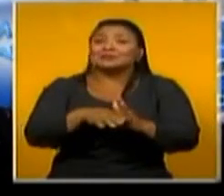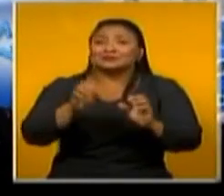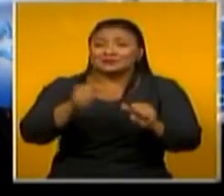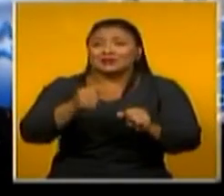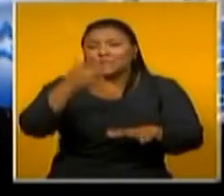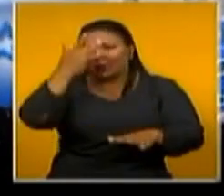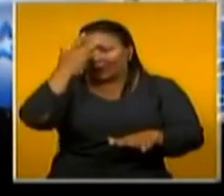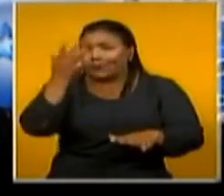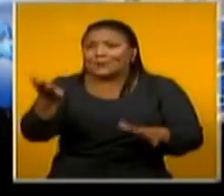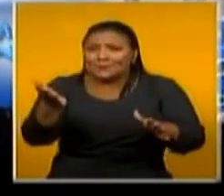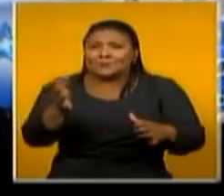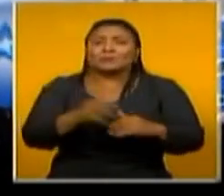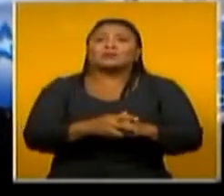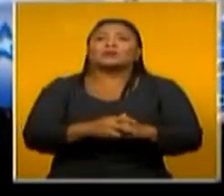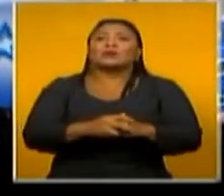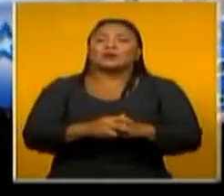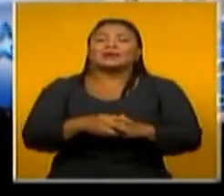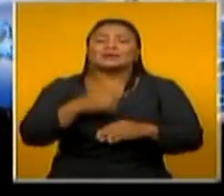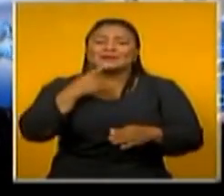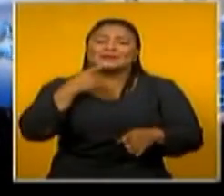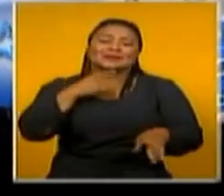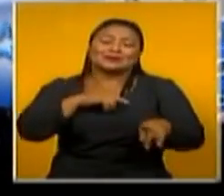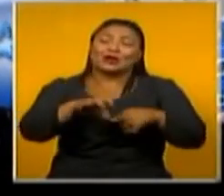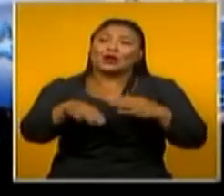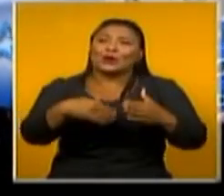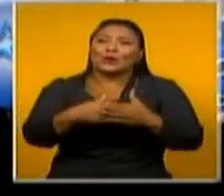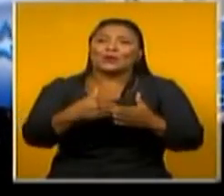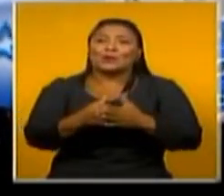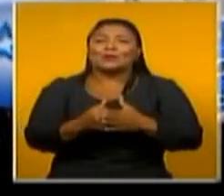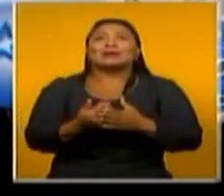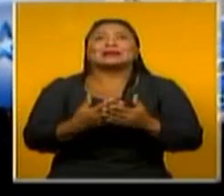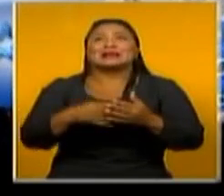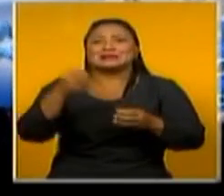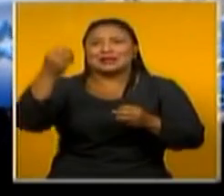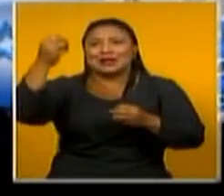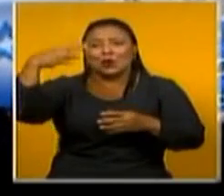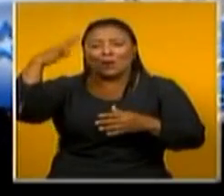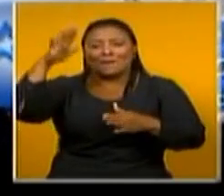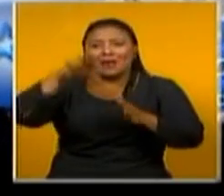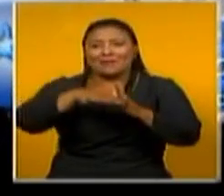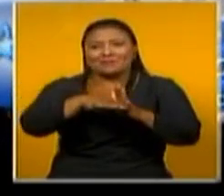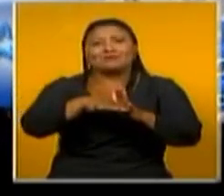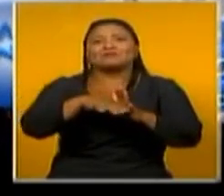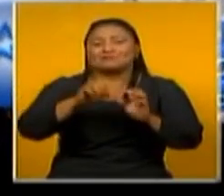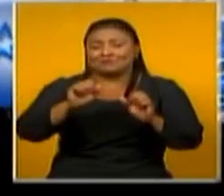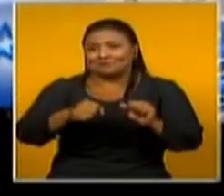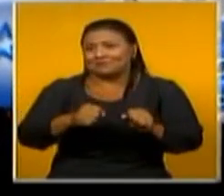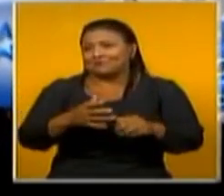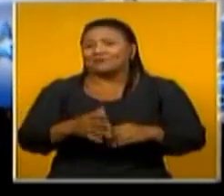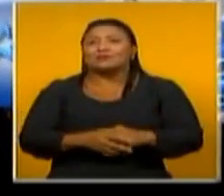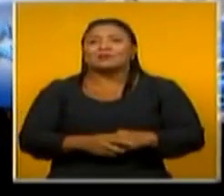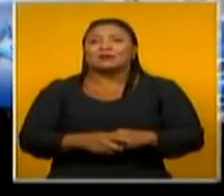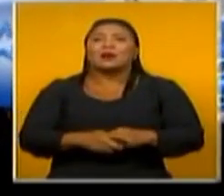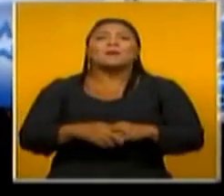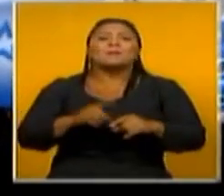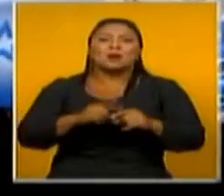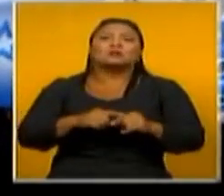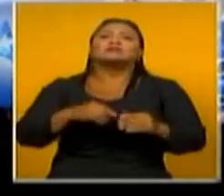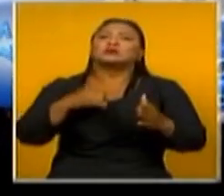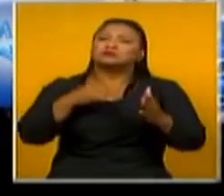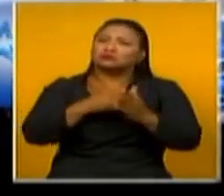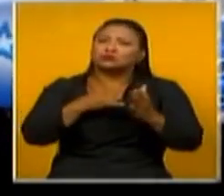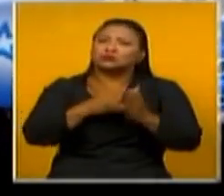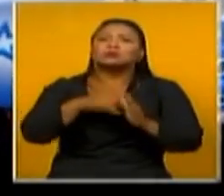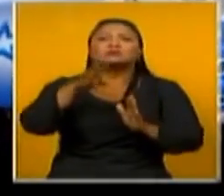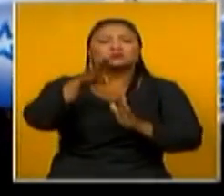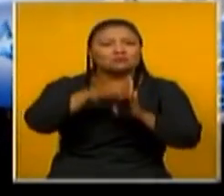porque eso hace competitivo el aparato productivo. No solamente eso, hay que bajar impuestos, yo lo he dicho